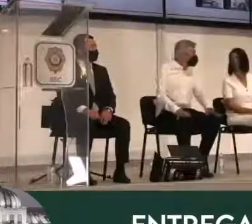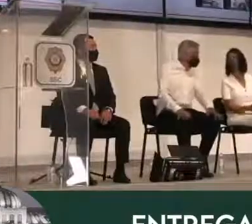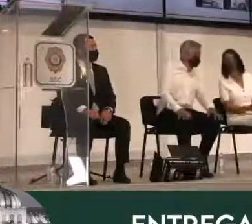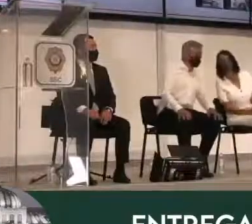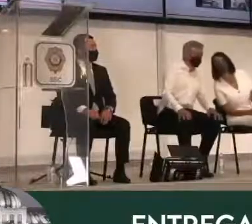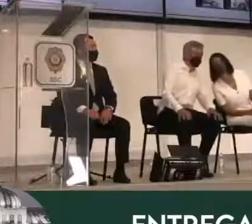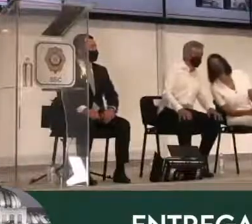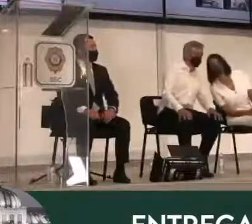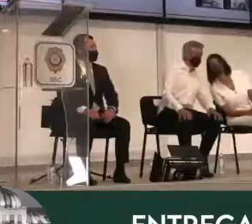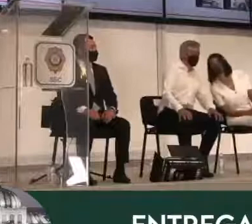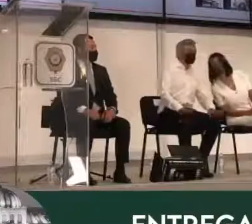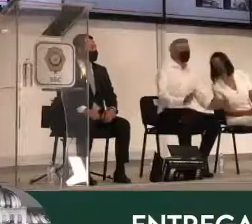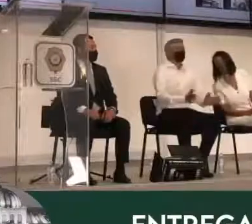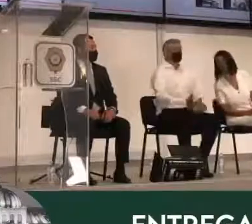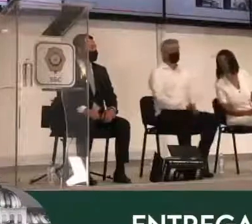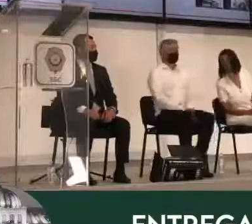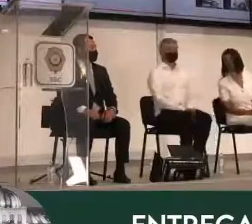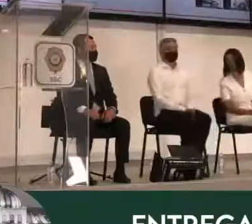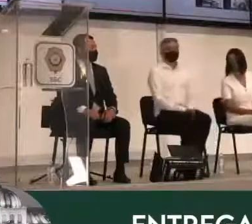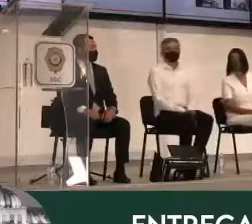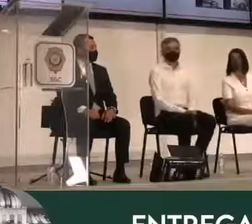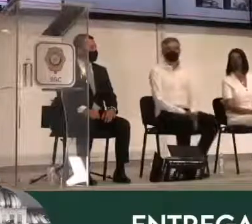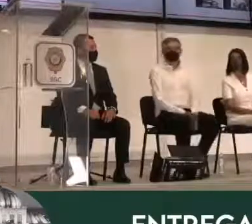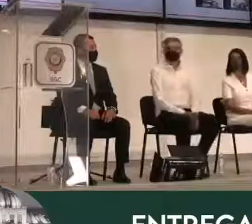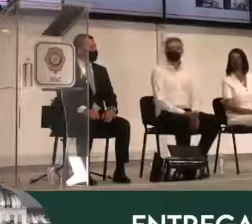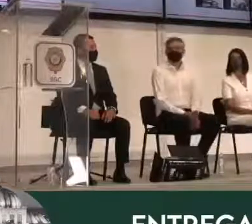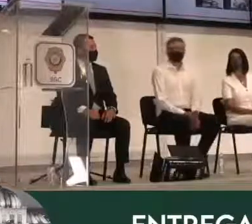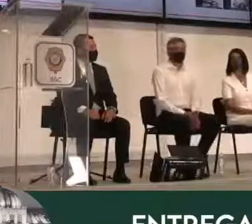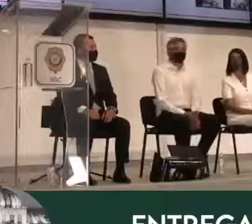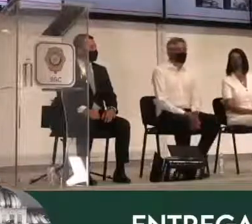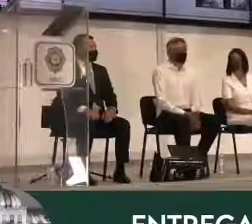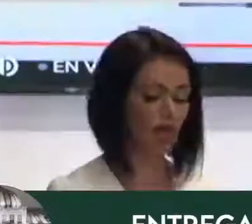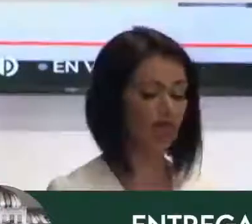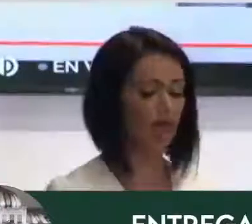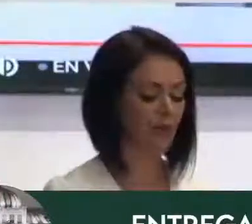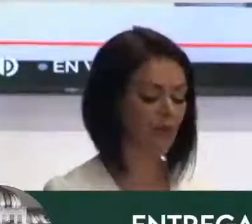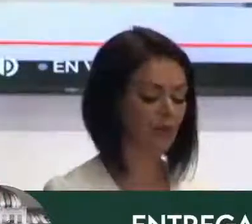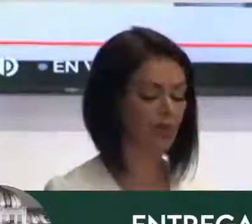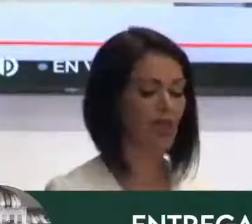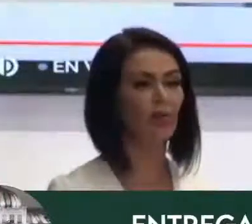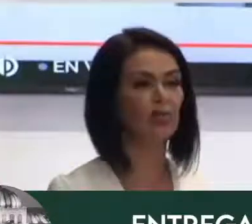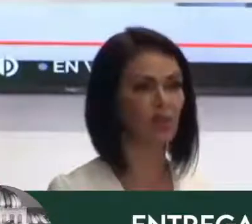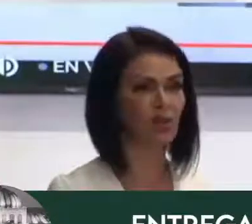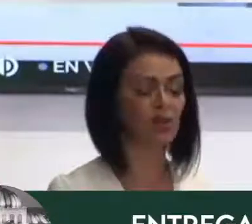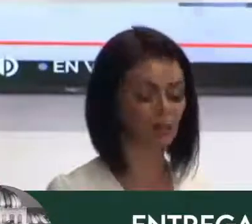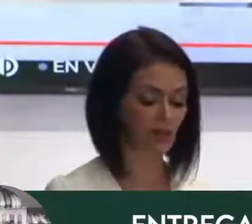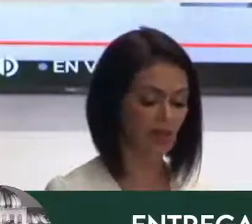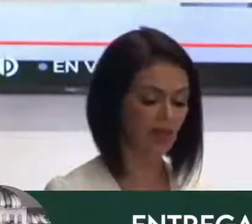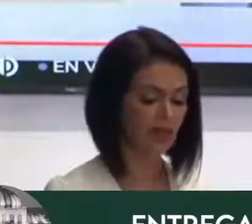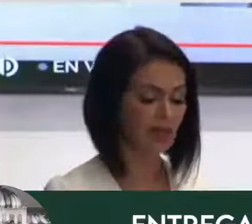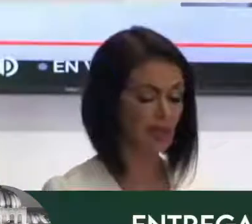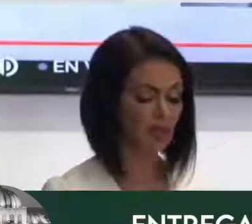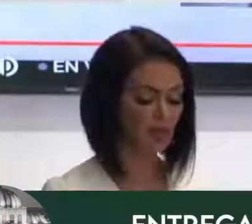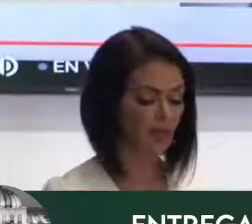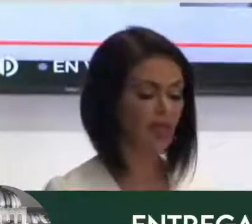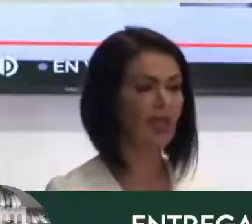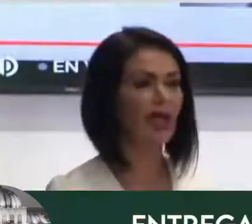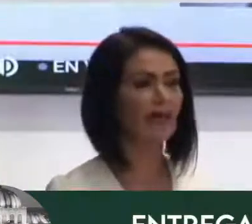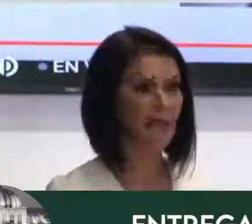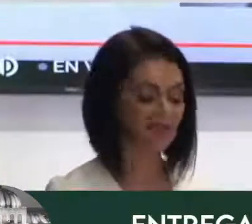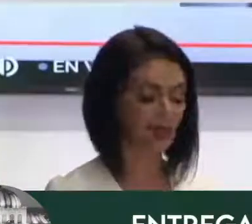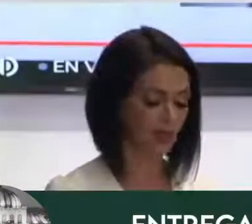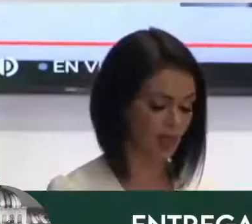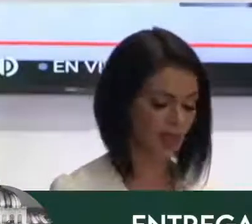el secretario de la Comisión de Seguridad Ciudadana del Congreso Local, Federico Doring. La diputada Leticia Varela dijo que la medalla es el